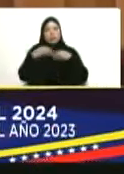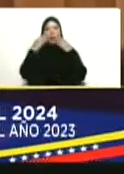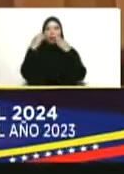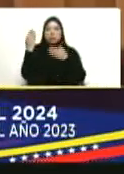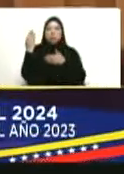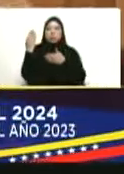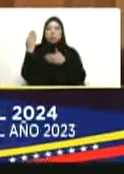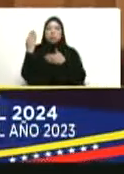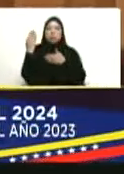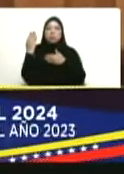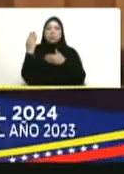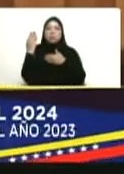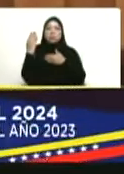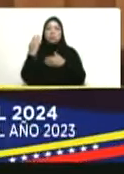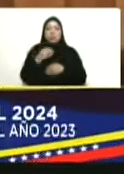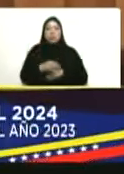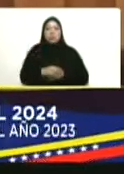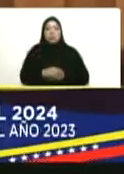Es Juden.